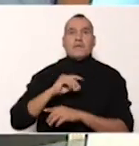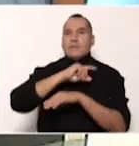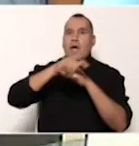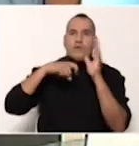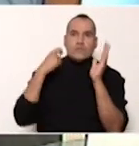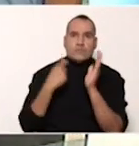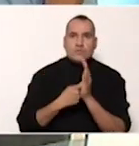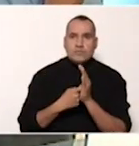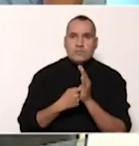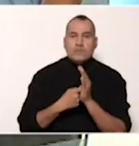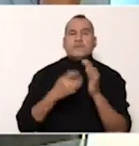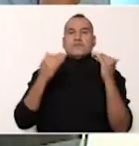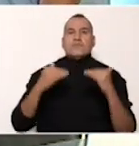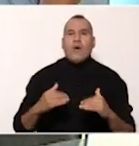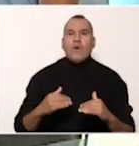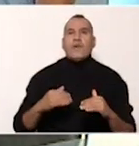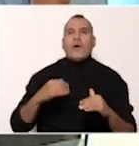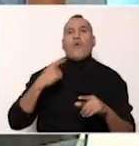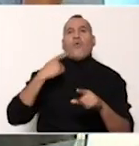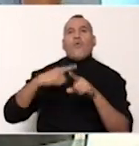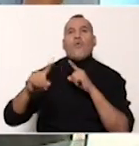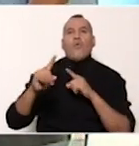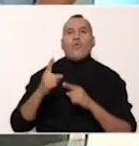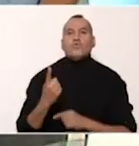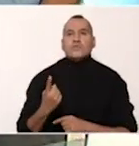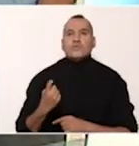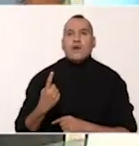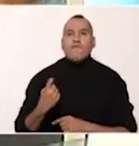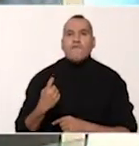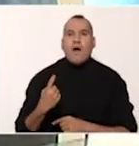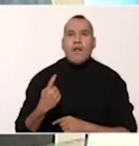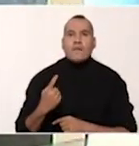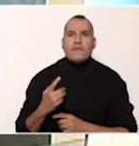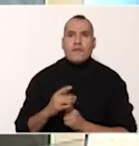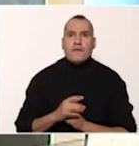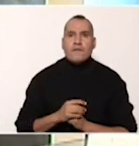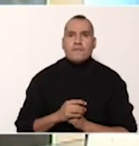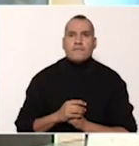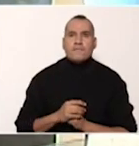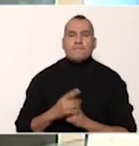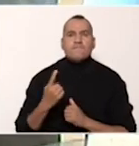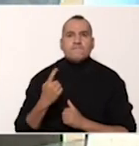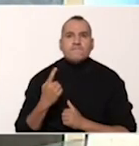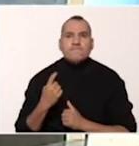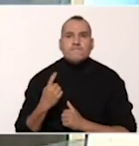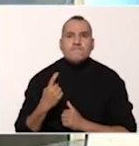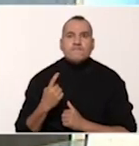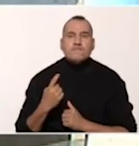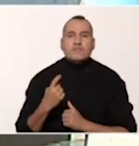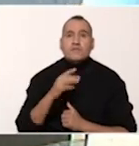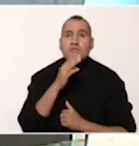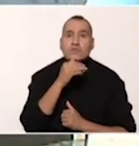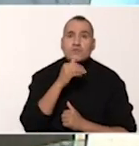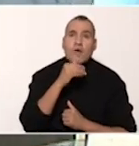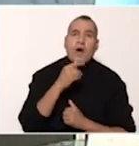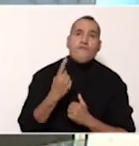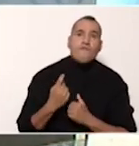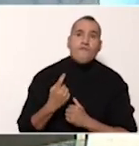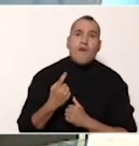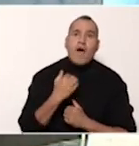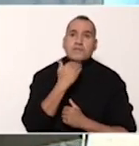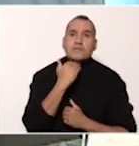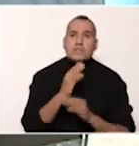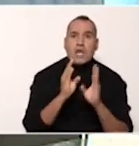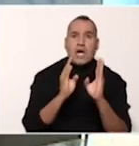completo. Ahora veamos qué es un polinomio incompleto. Un polinomio incompleto es el que carece de uno de